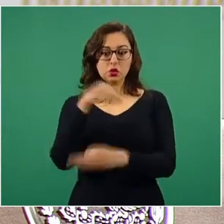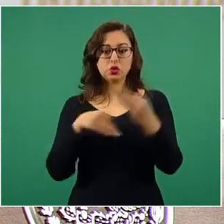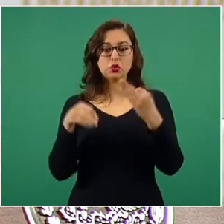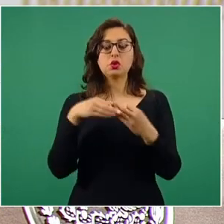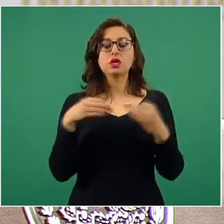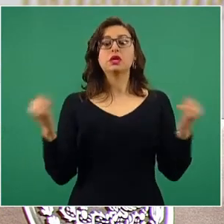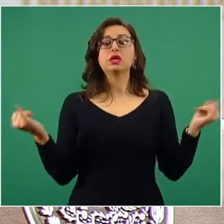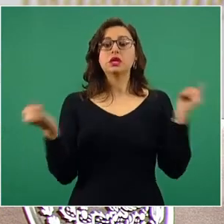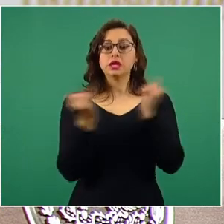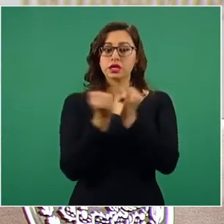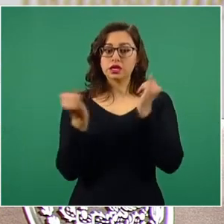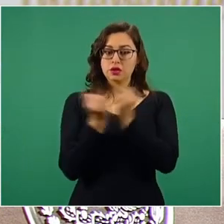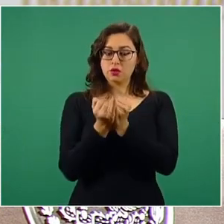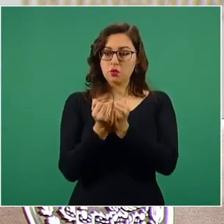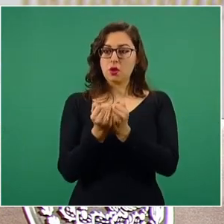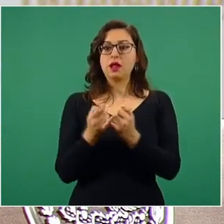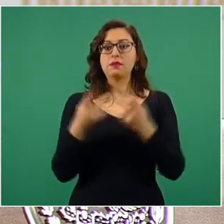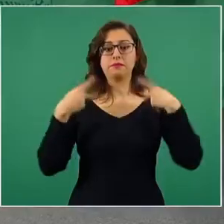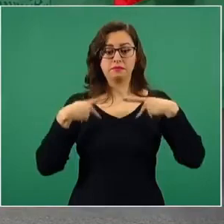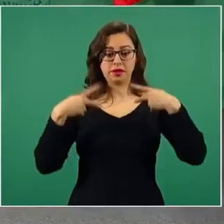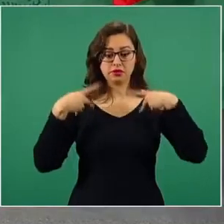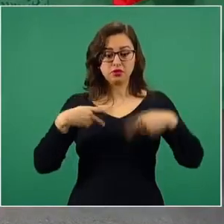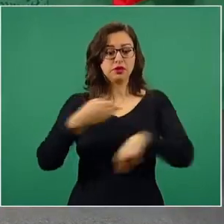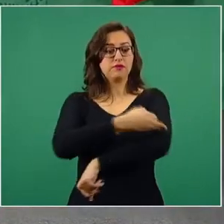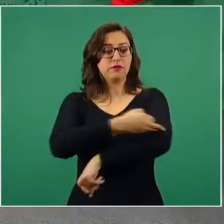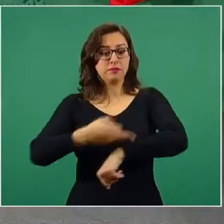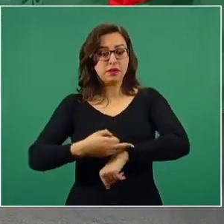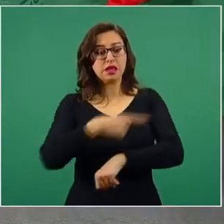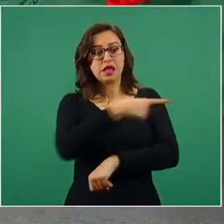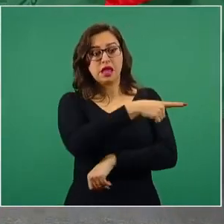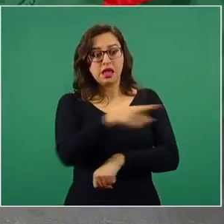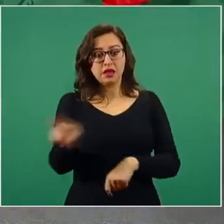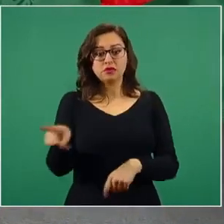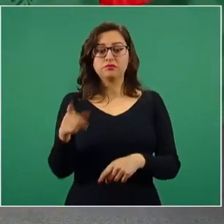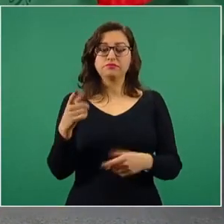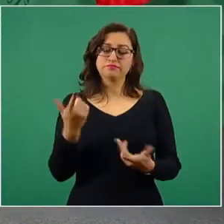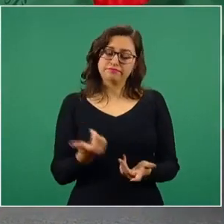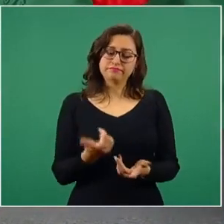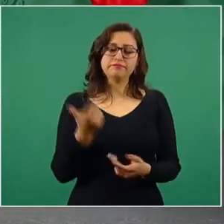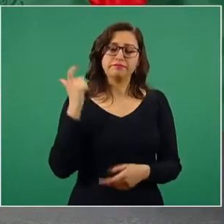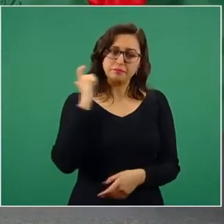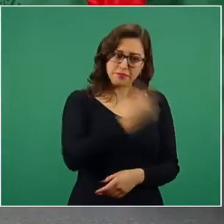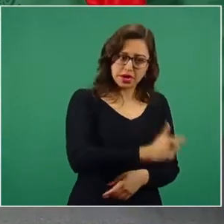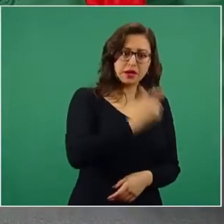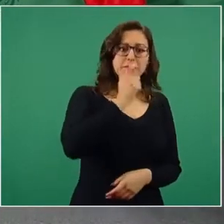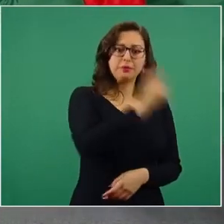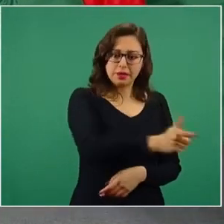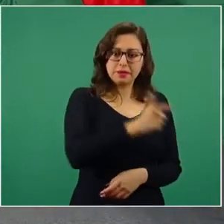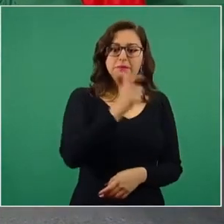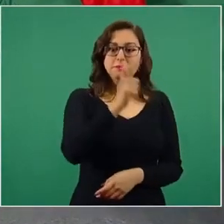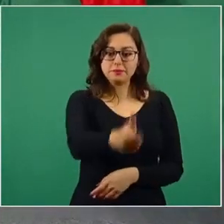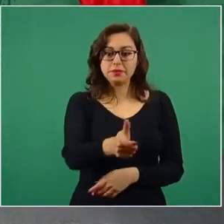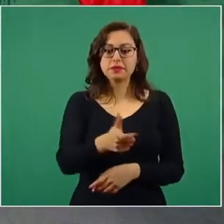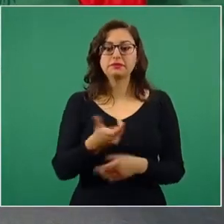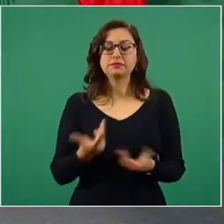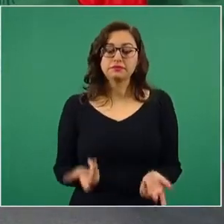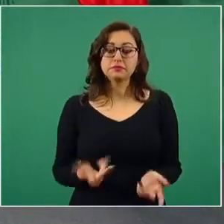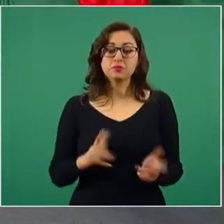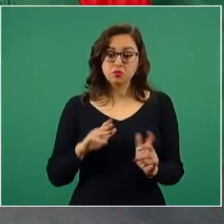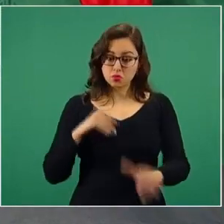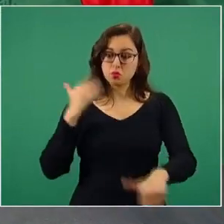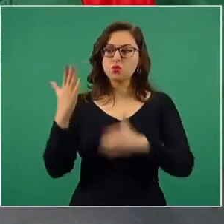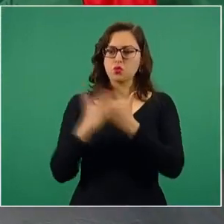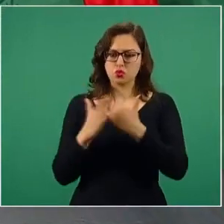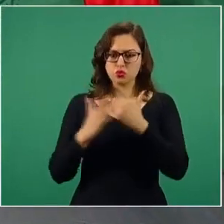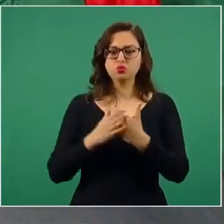el pago de las indemnizaciones a familiares y quedé en regresar, voy a